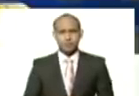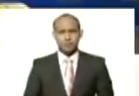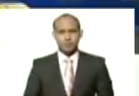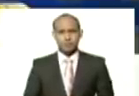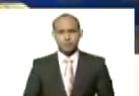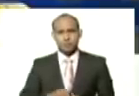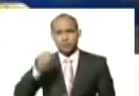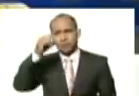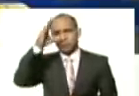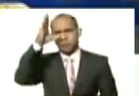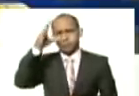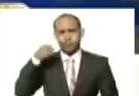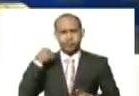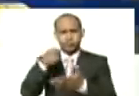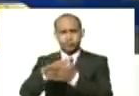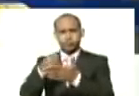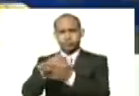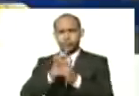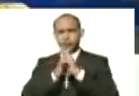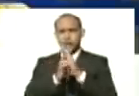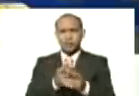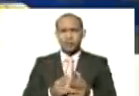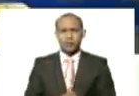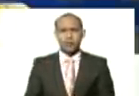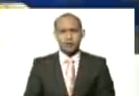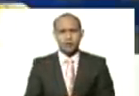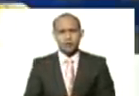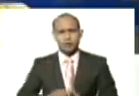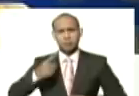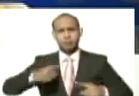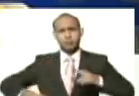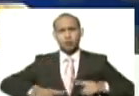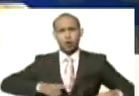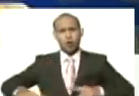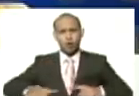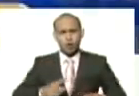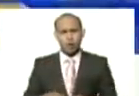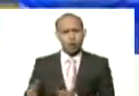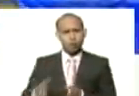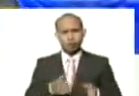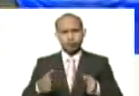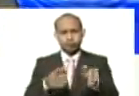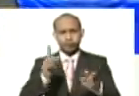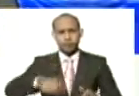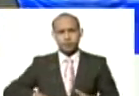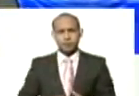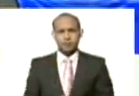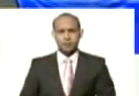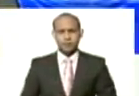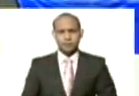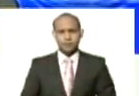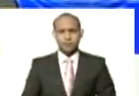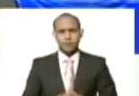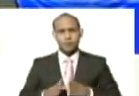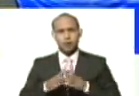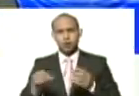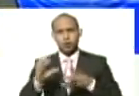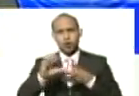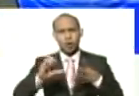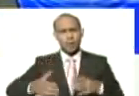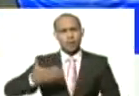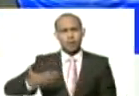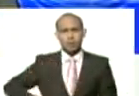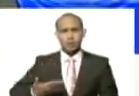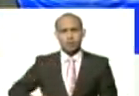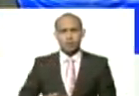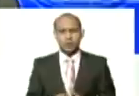la capacidad combativa, la capacidad de mando y conducción. Todos los elementos